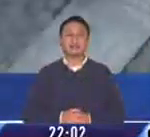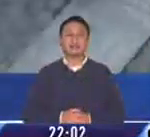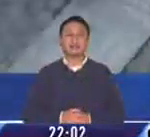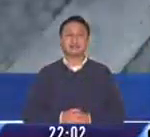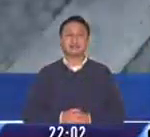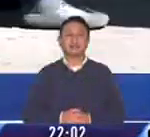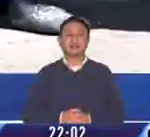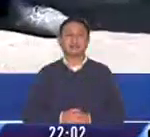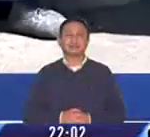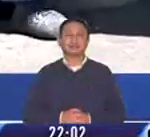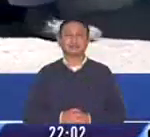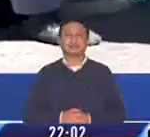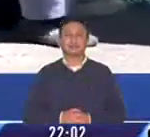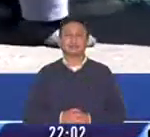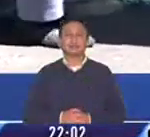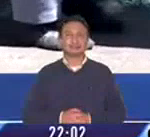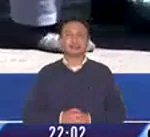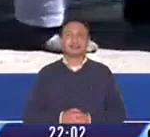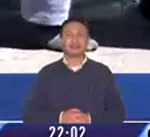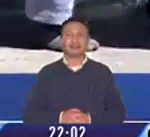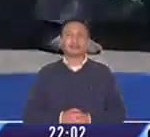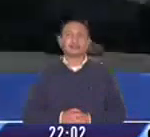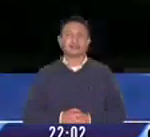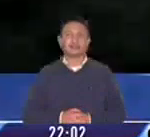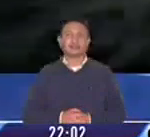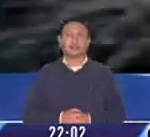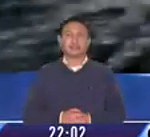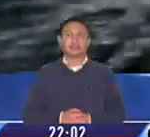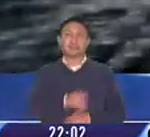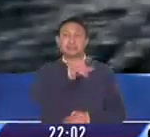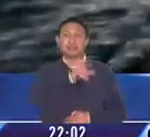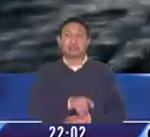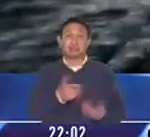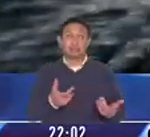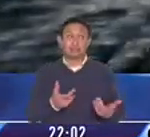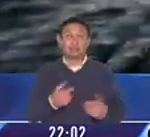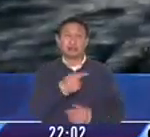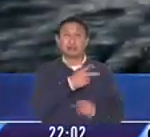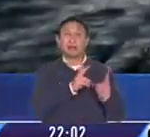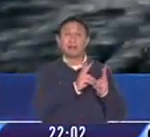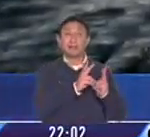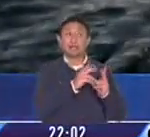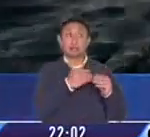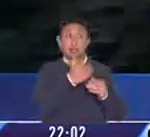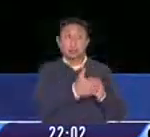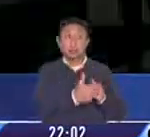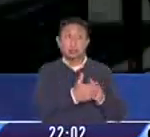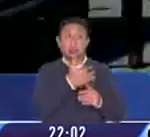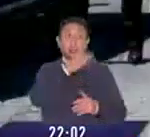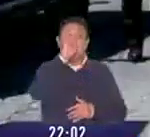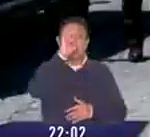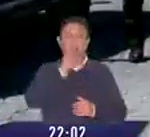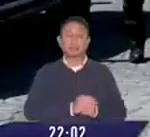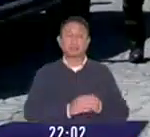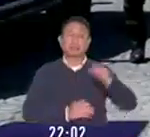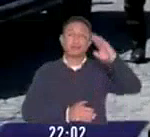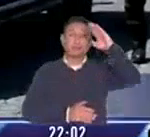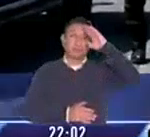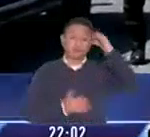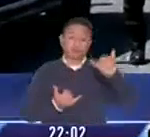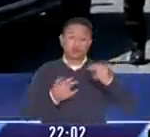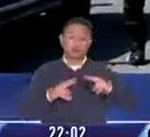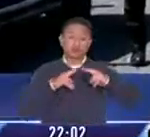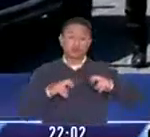Escucharon el fuerte estruendo del disparo, pero jamás imaginaron que se trataría del vecino del frente. La policía investiga el